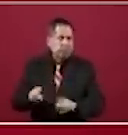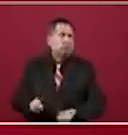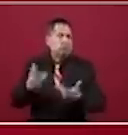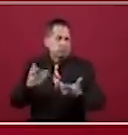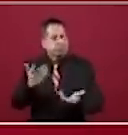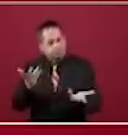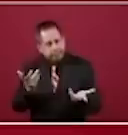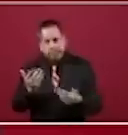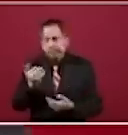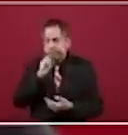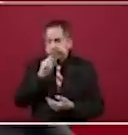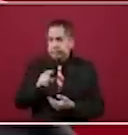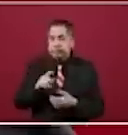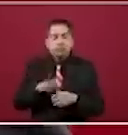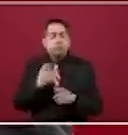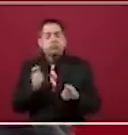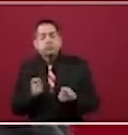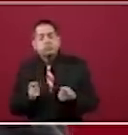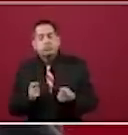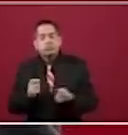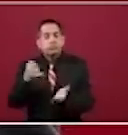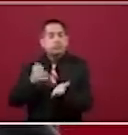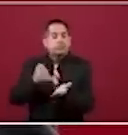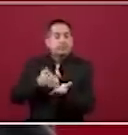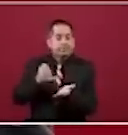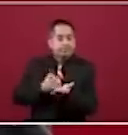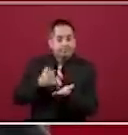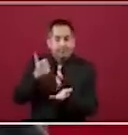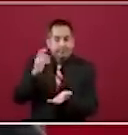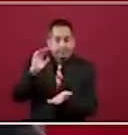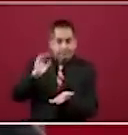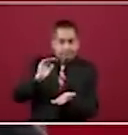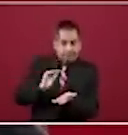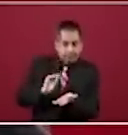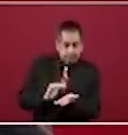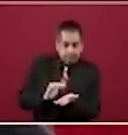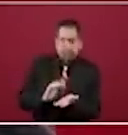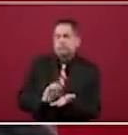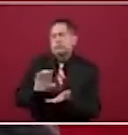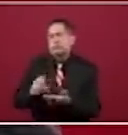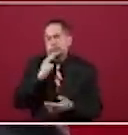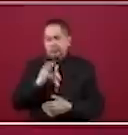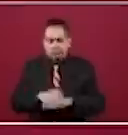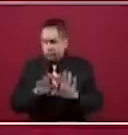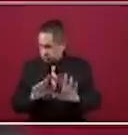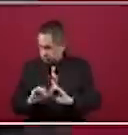sobre todo por quitarle la carga fiscal. De lo que no hay